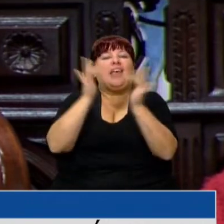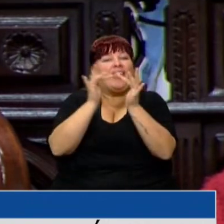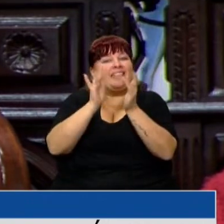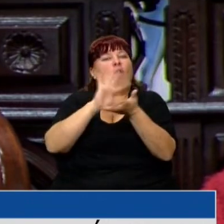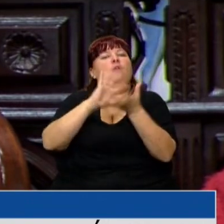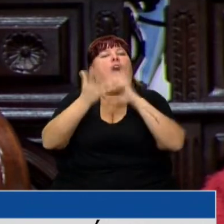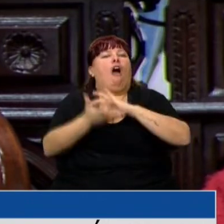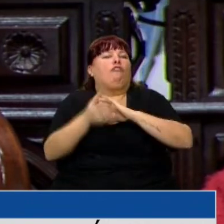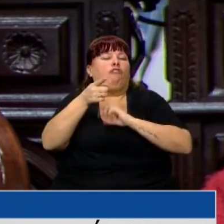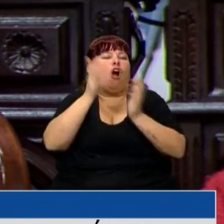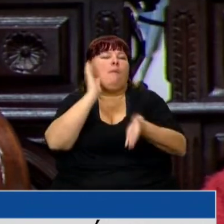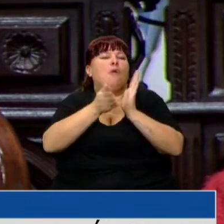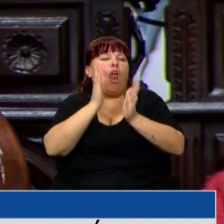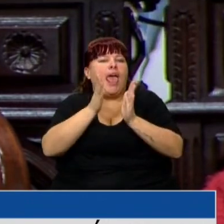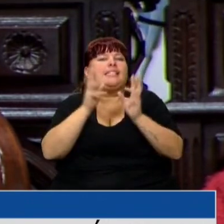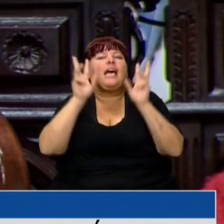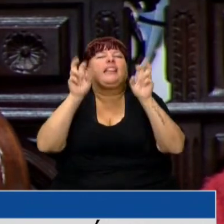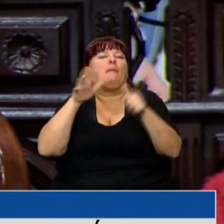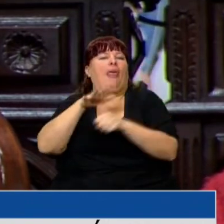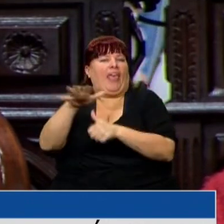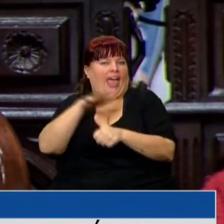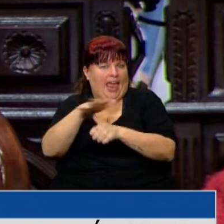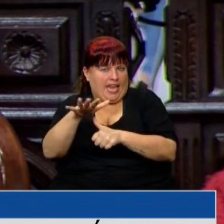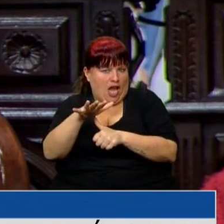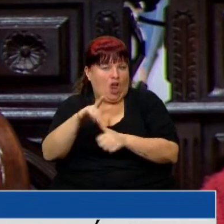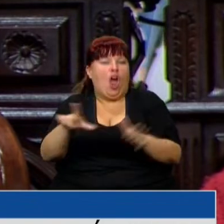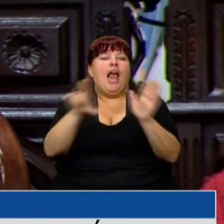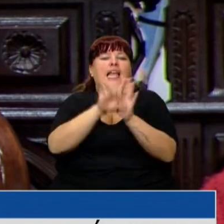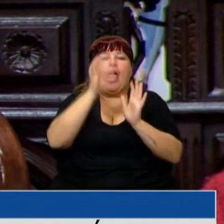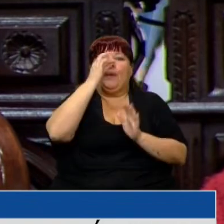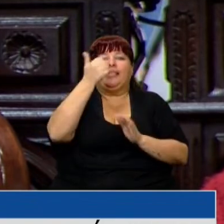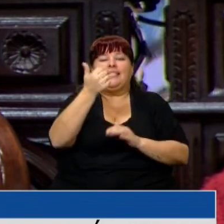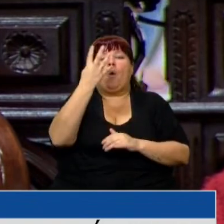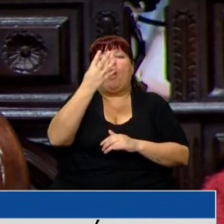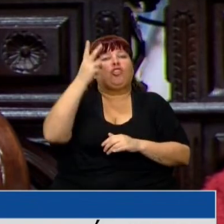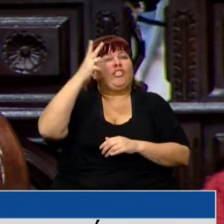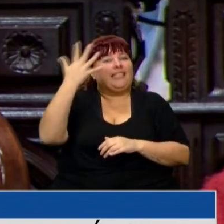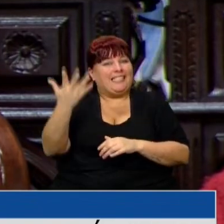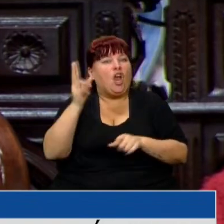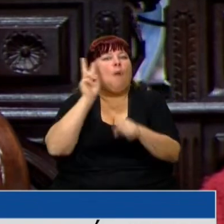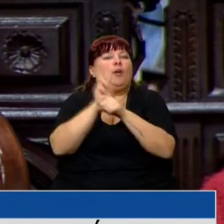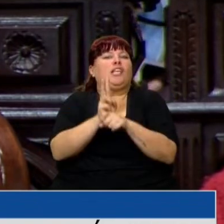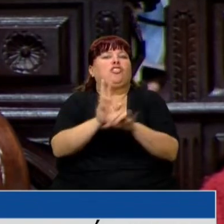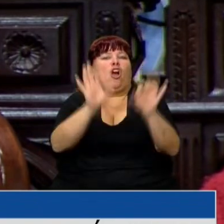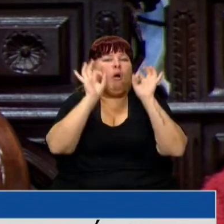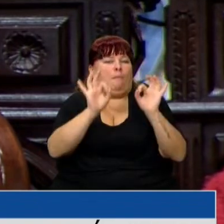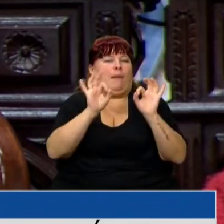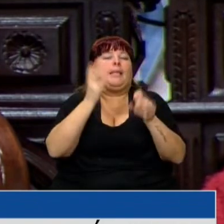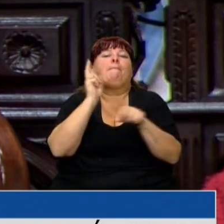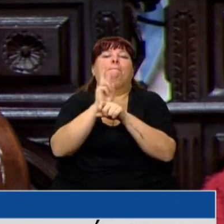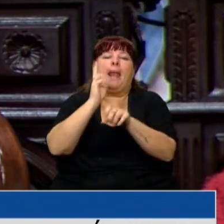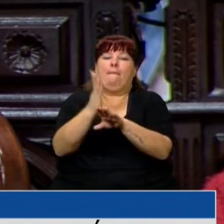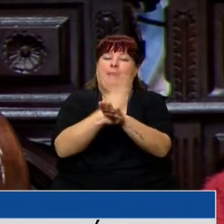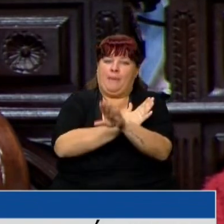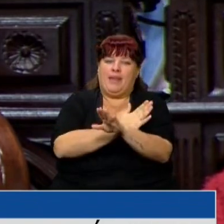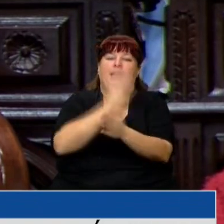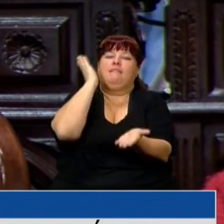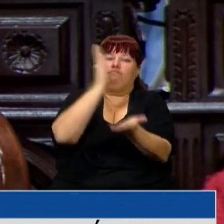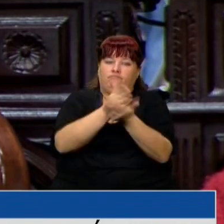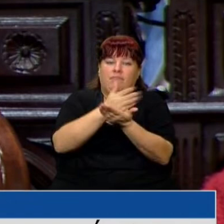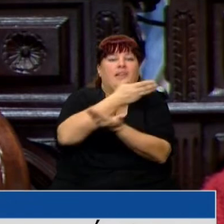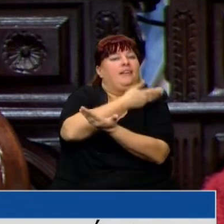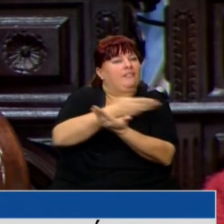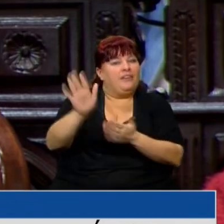de las modalidades de la violencia por motivos de género en la Ley 26.485 de protección integral para prevenir, sancionar